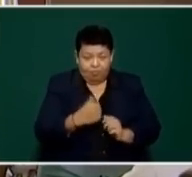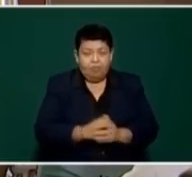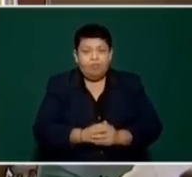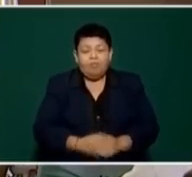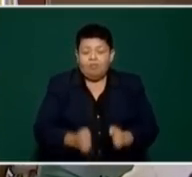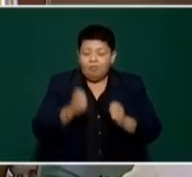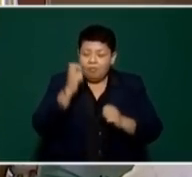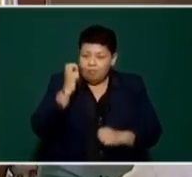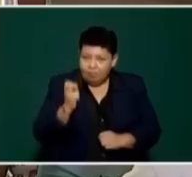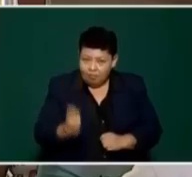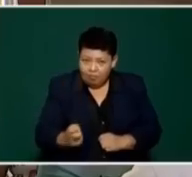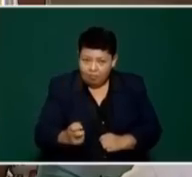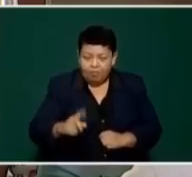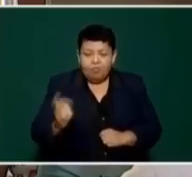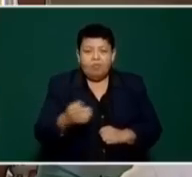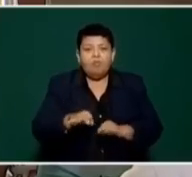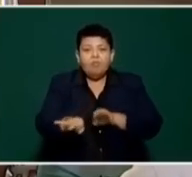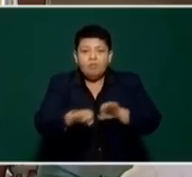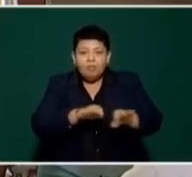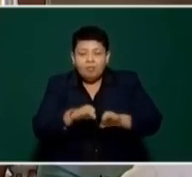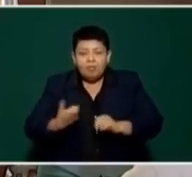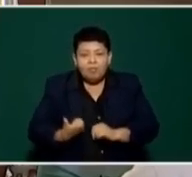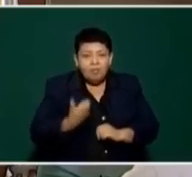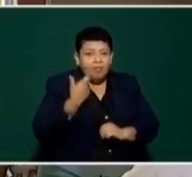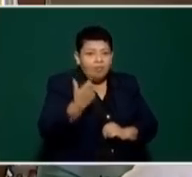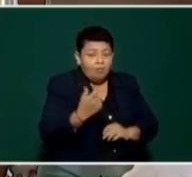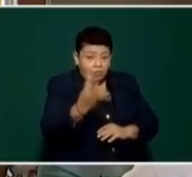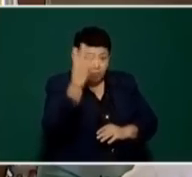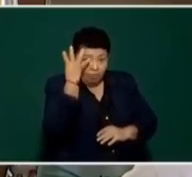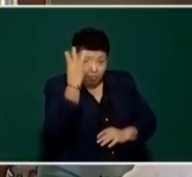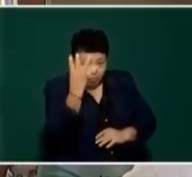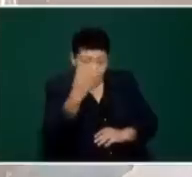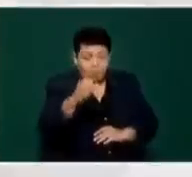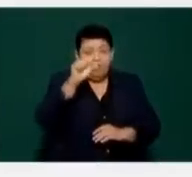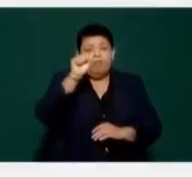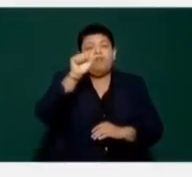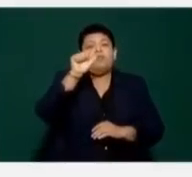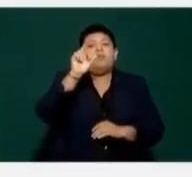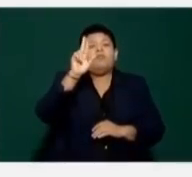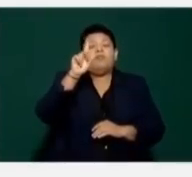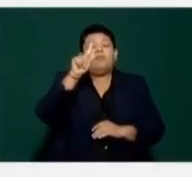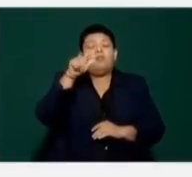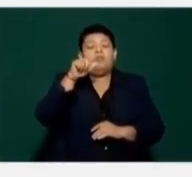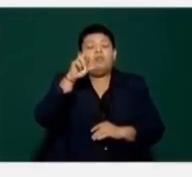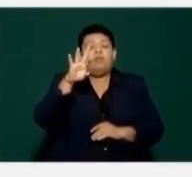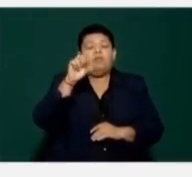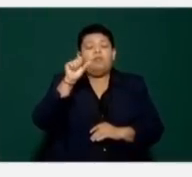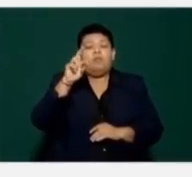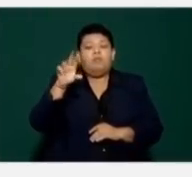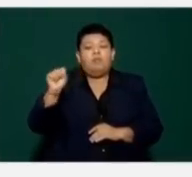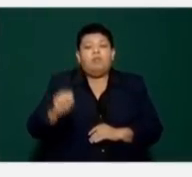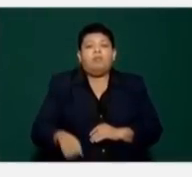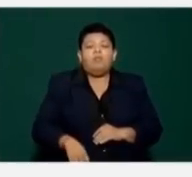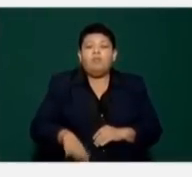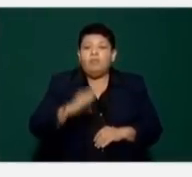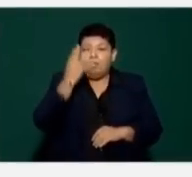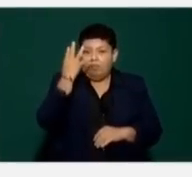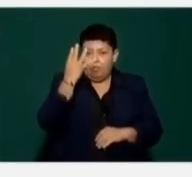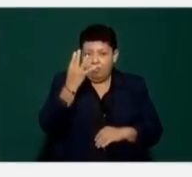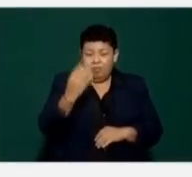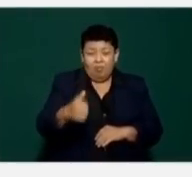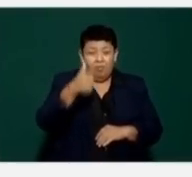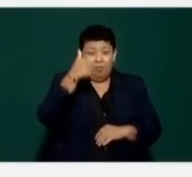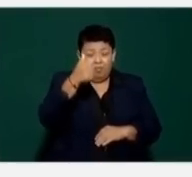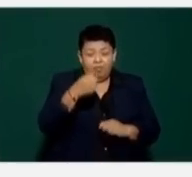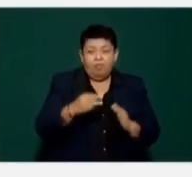Esto es cómo vamos a emplear el dinero. Van a ser 4 sargaceras, que más o menos el promedio de las 4 serían de 6 millones